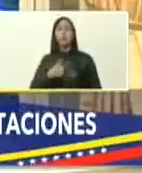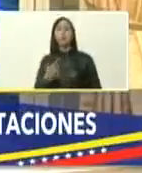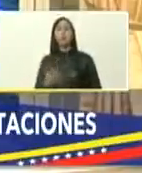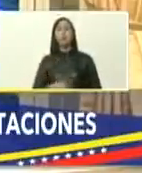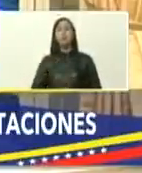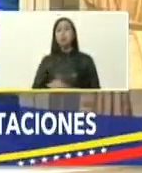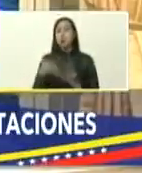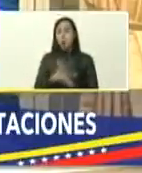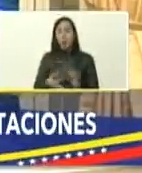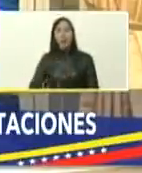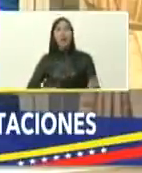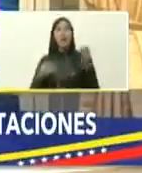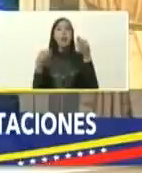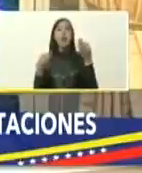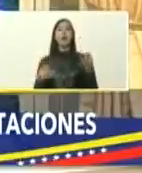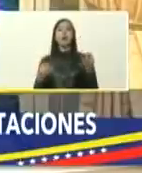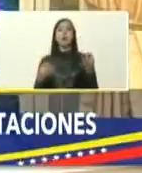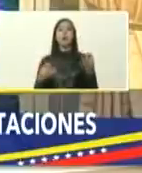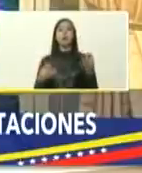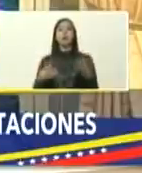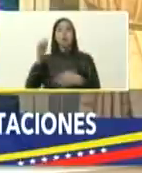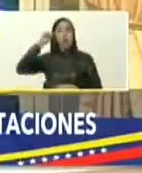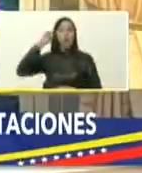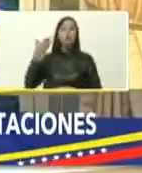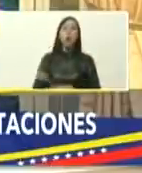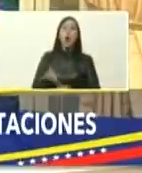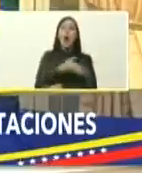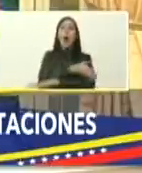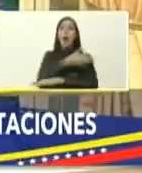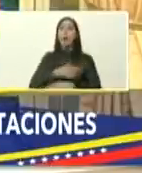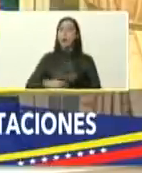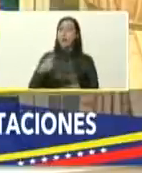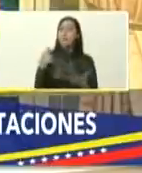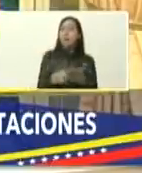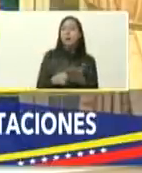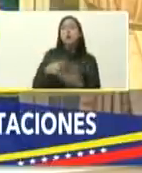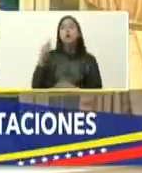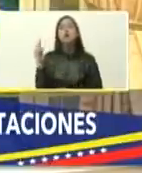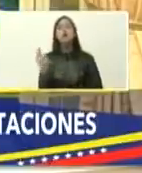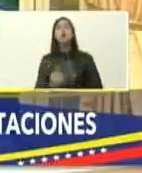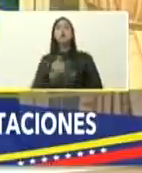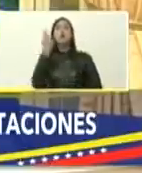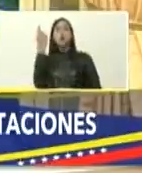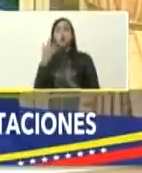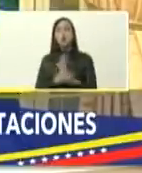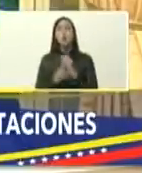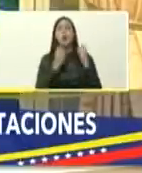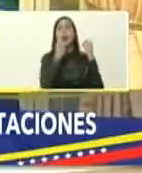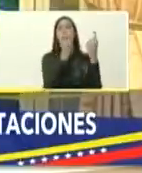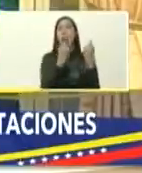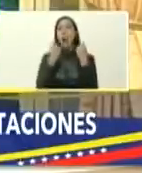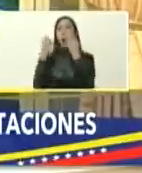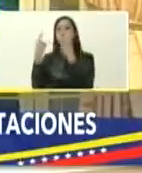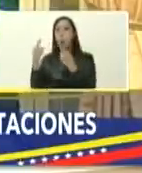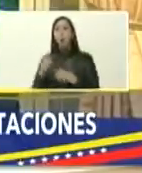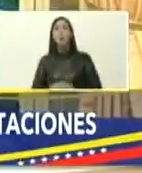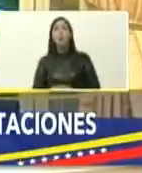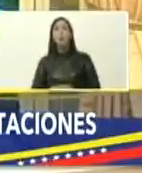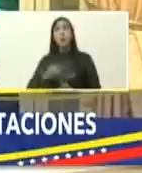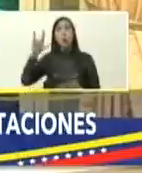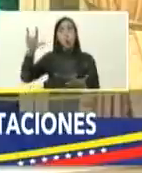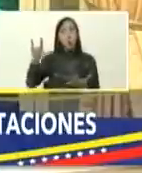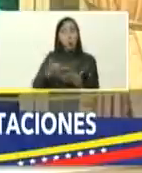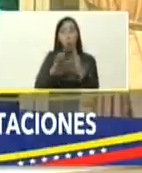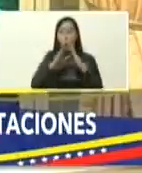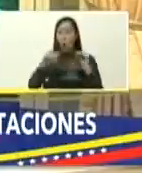en consideración el decreto para establecer tarifa única a la exportación en todos los aeropuertos